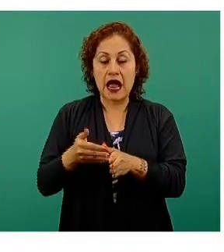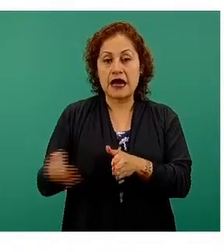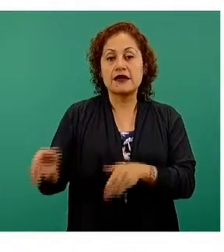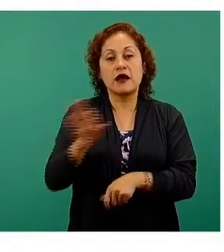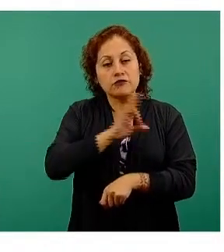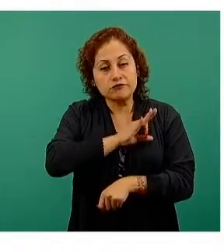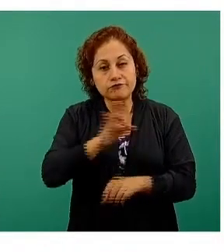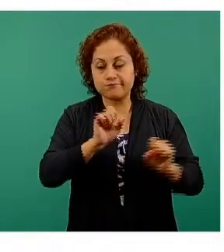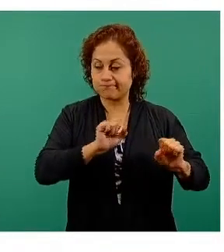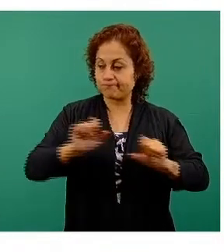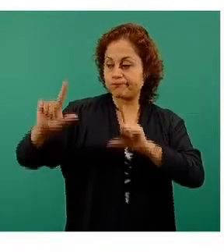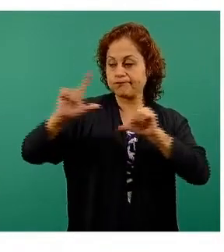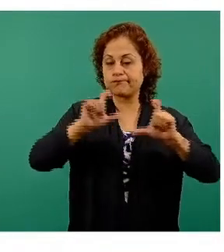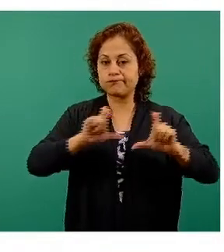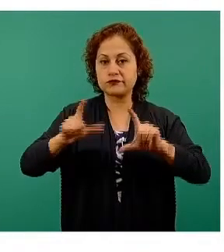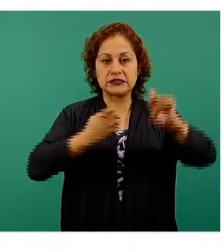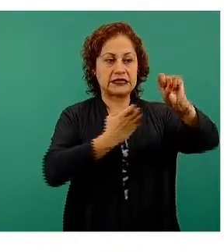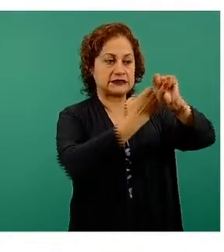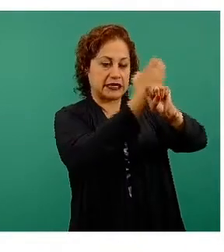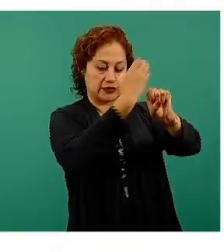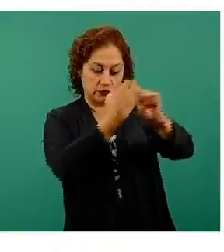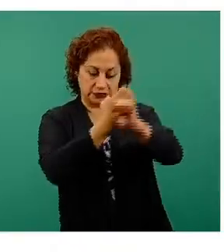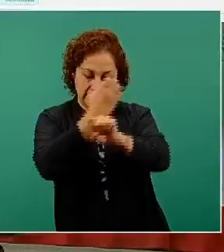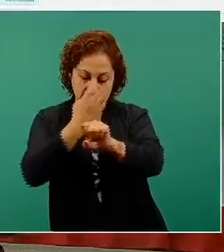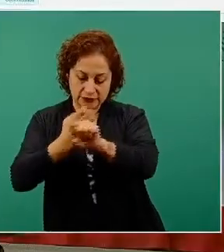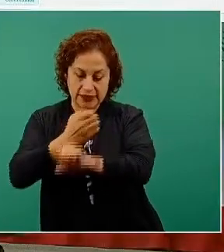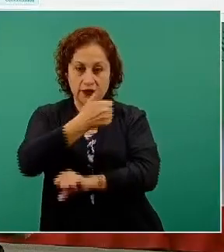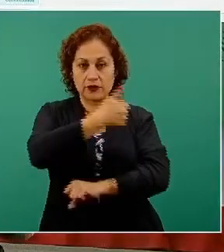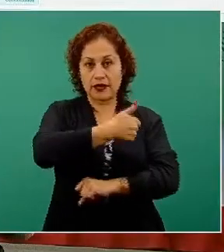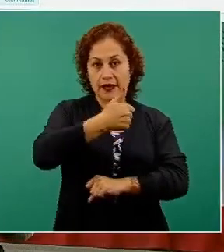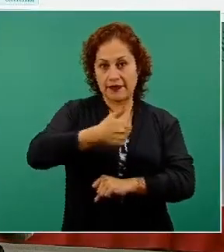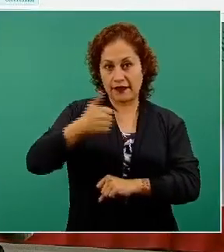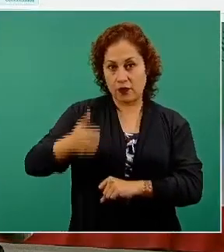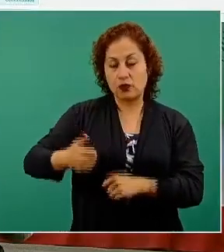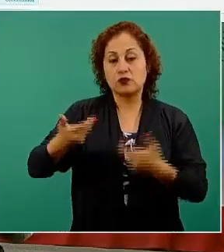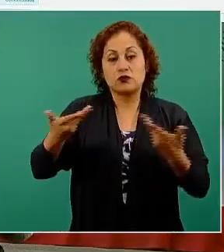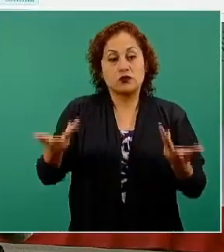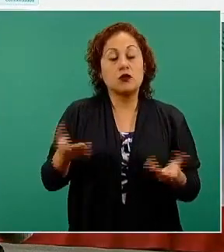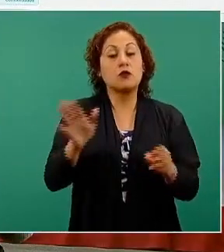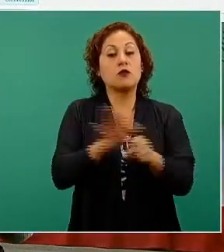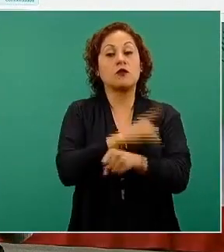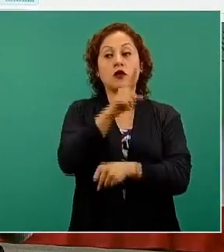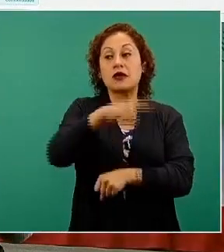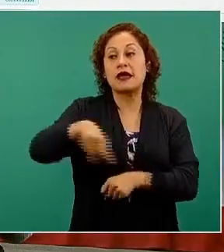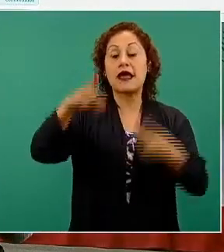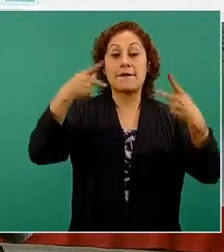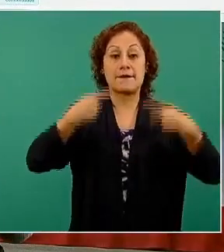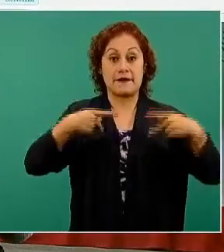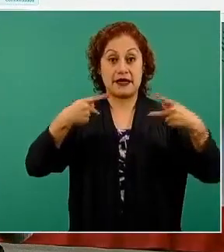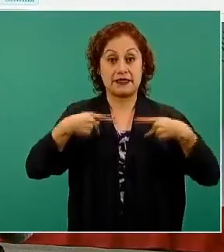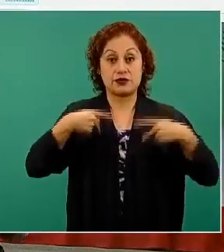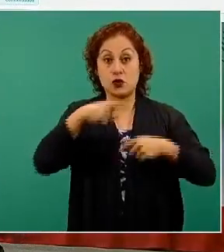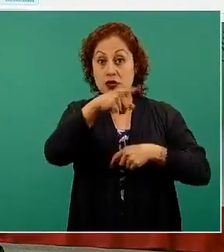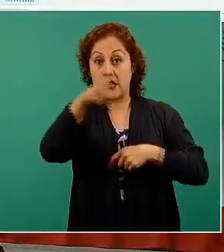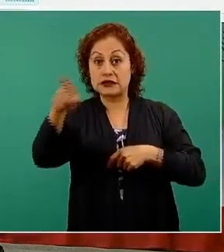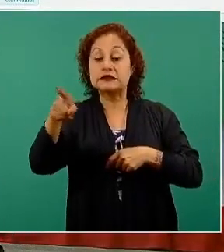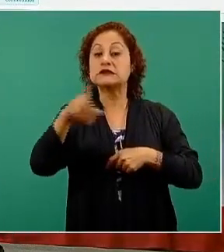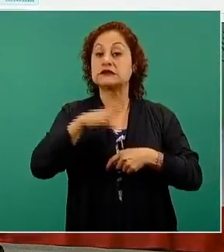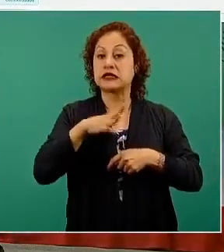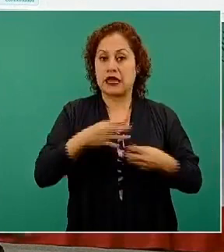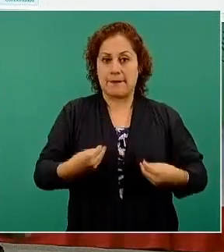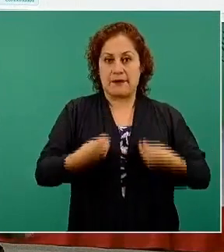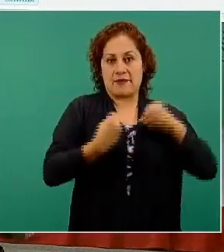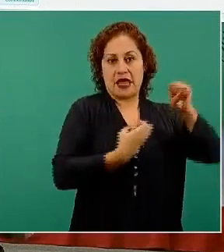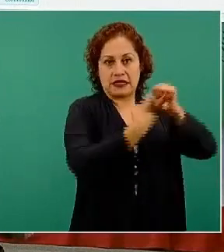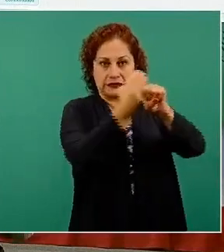estados. Creo que es importante, especialmente para las personas en casa de las diferentes entidades federativas que vean,